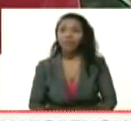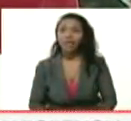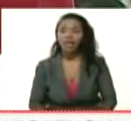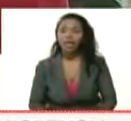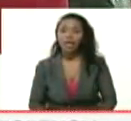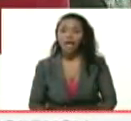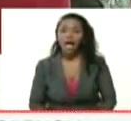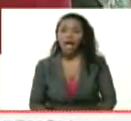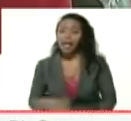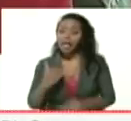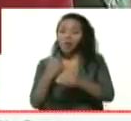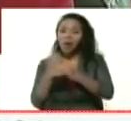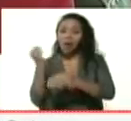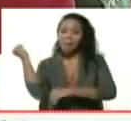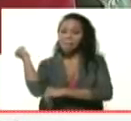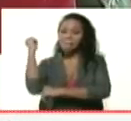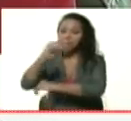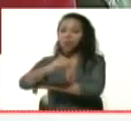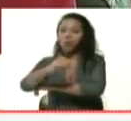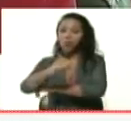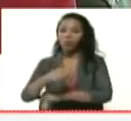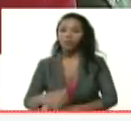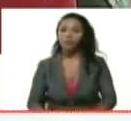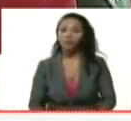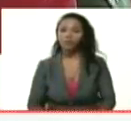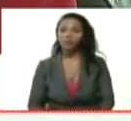Estaban derrotados.